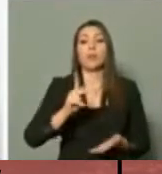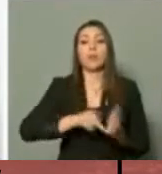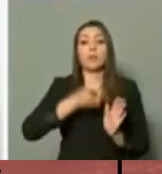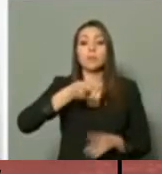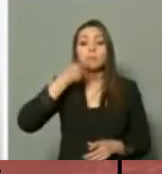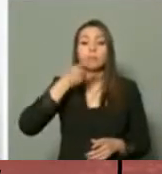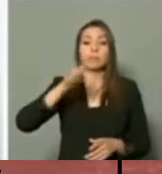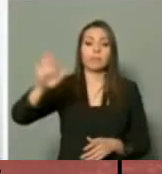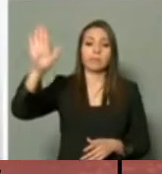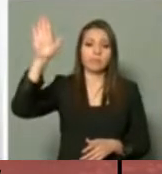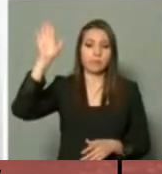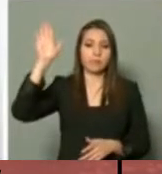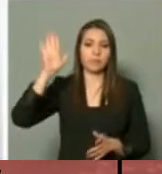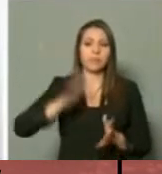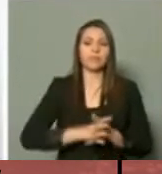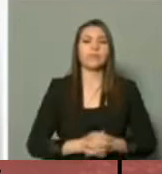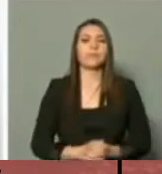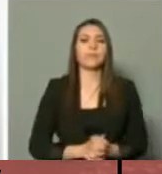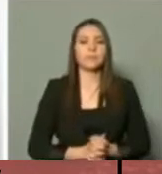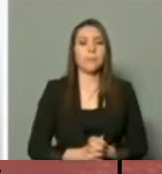puede levantar la mano a partir de ahora.